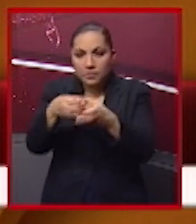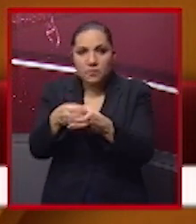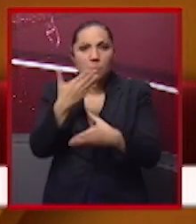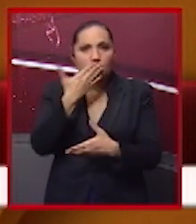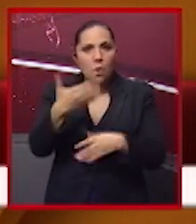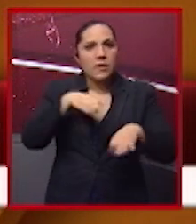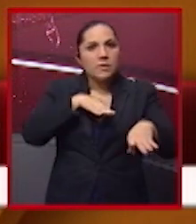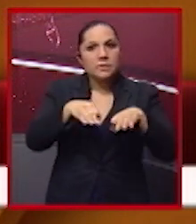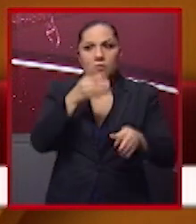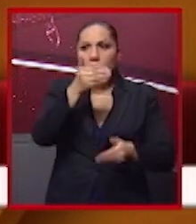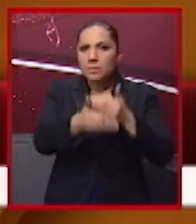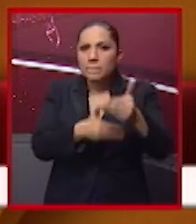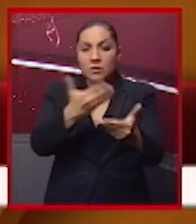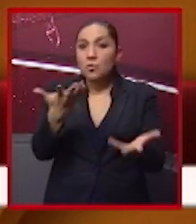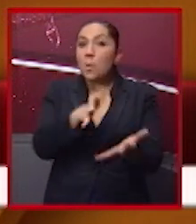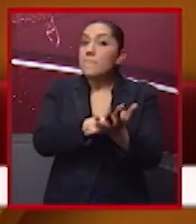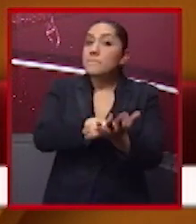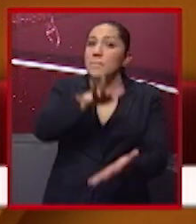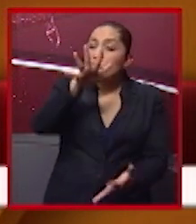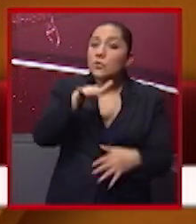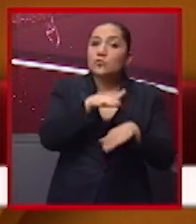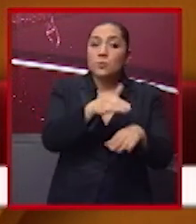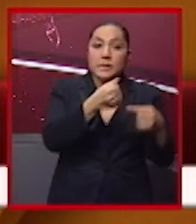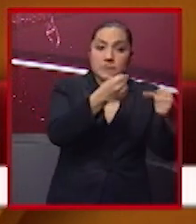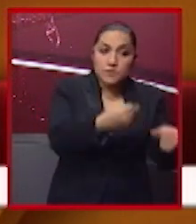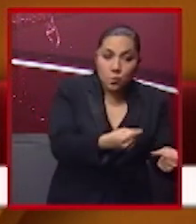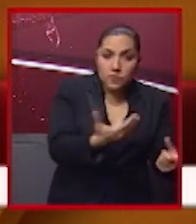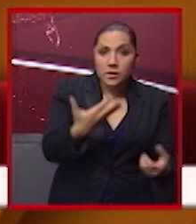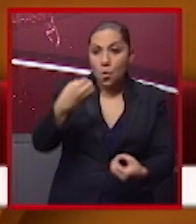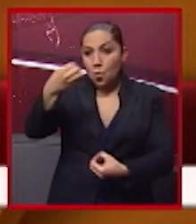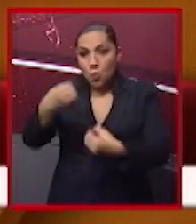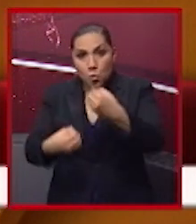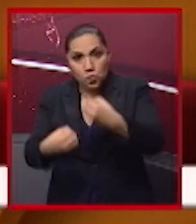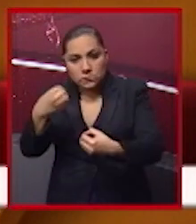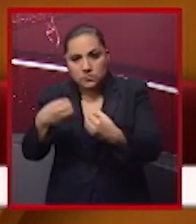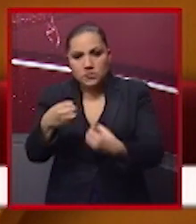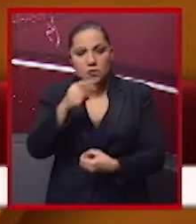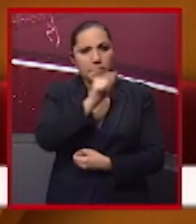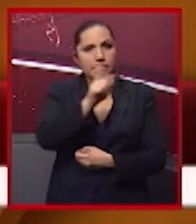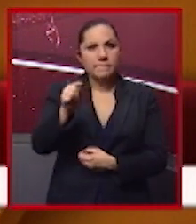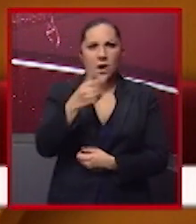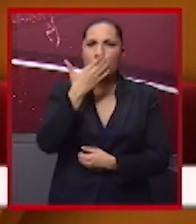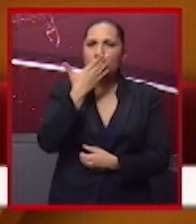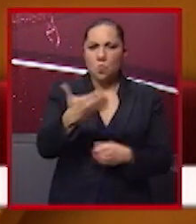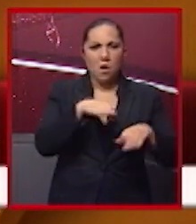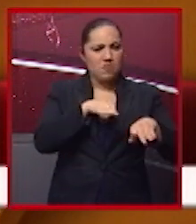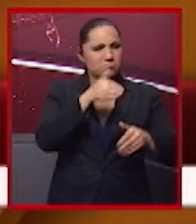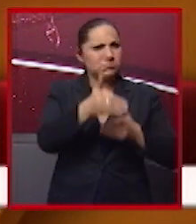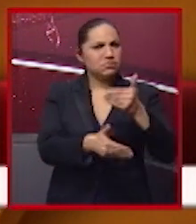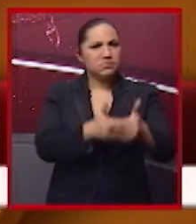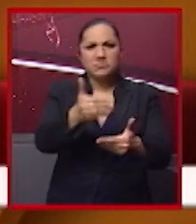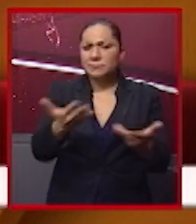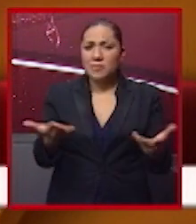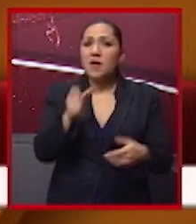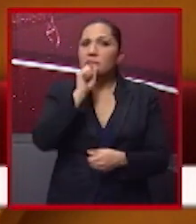y procuración de justicia, y el intento de imponer a un fiscal carnal.